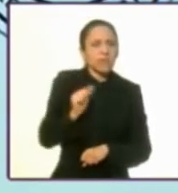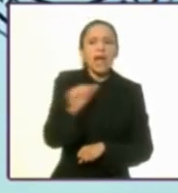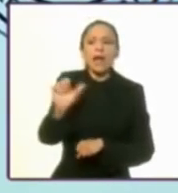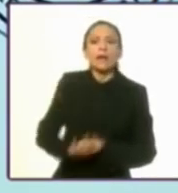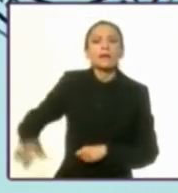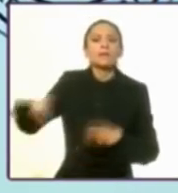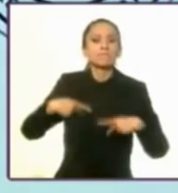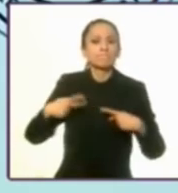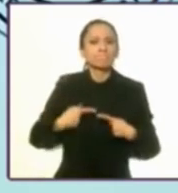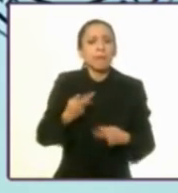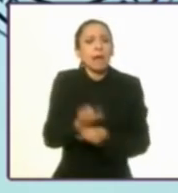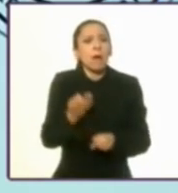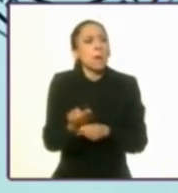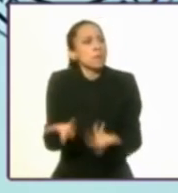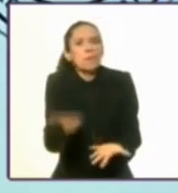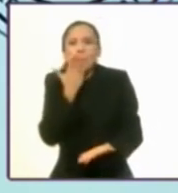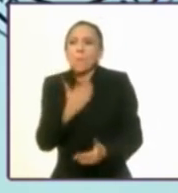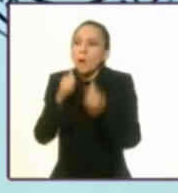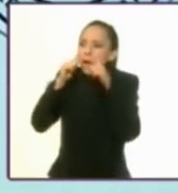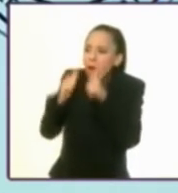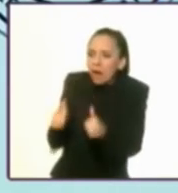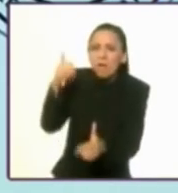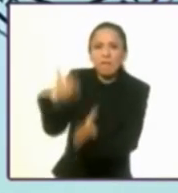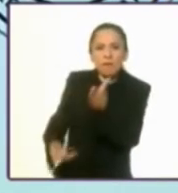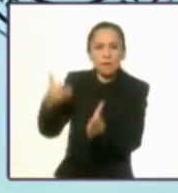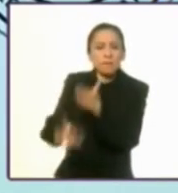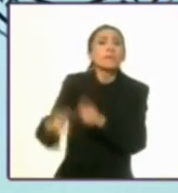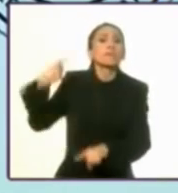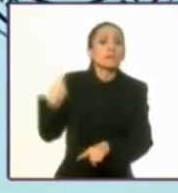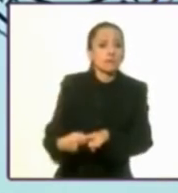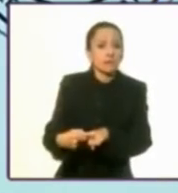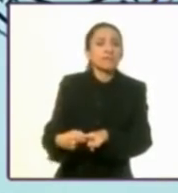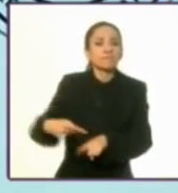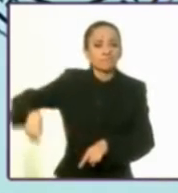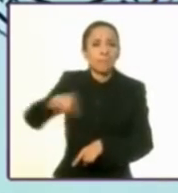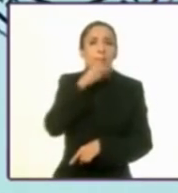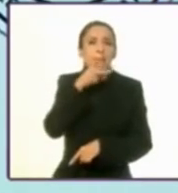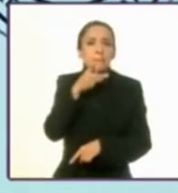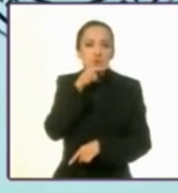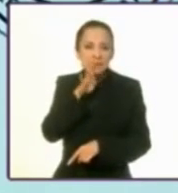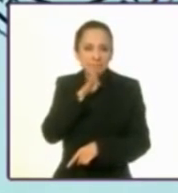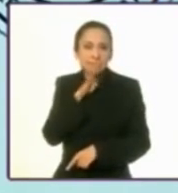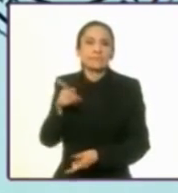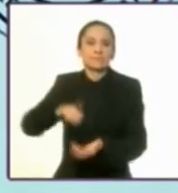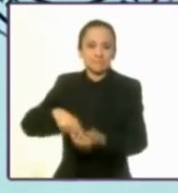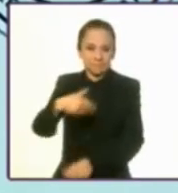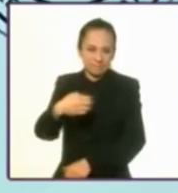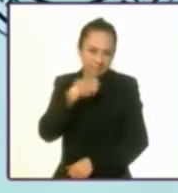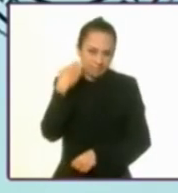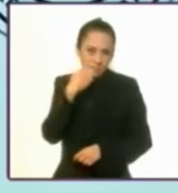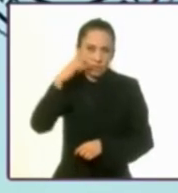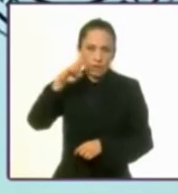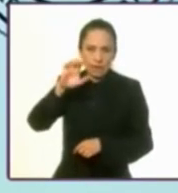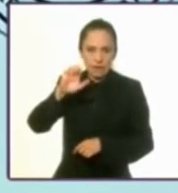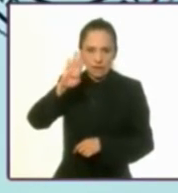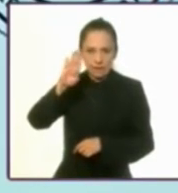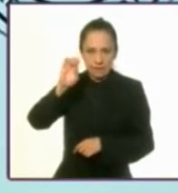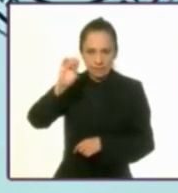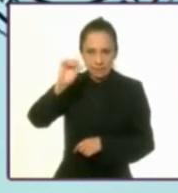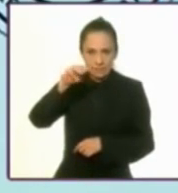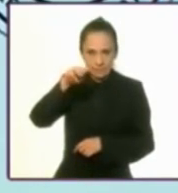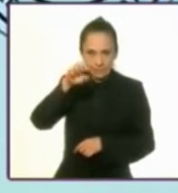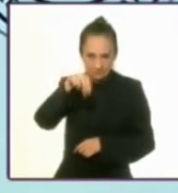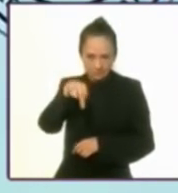voz y que por supuesto tenemos justicia pendiente para ellos me refiero a los padres del repss amén que me pidieron que el día de hoy les diéramos voz en este